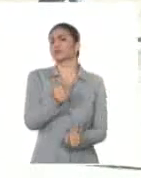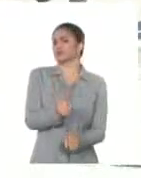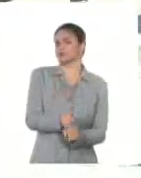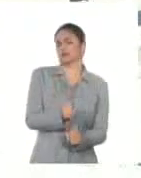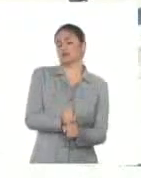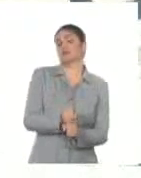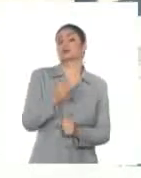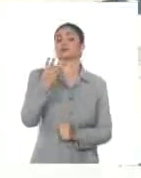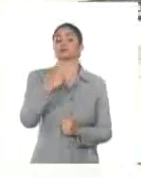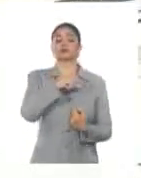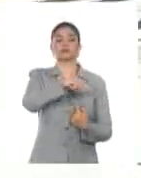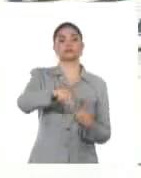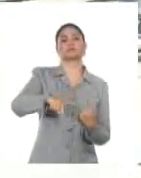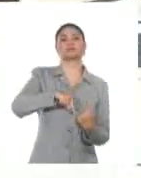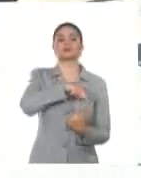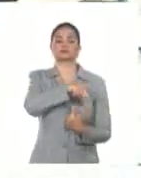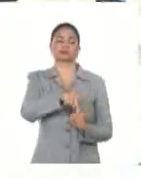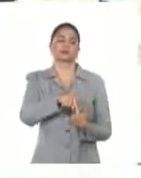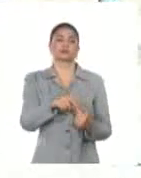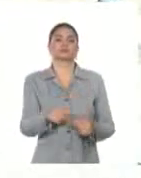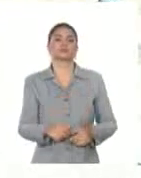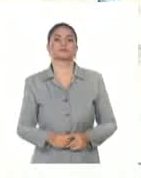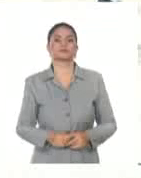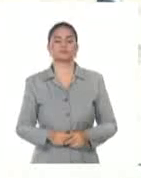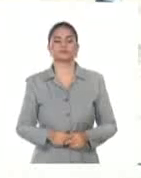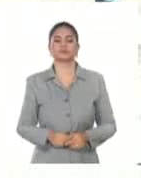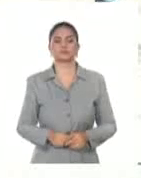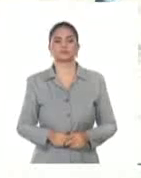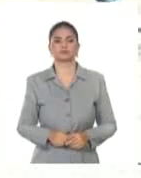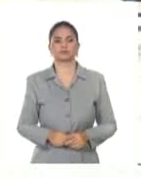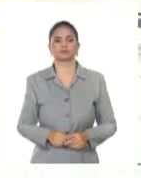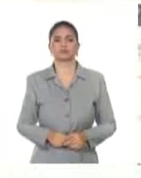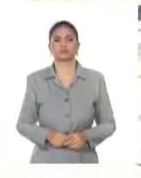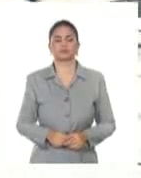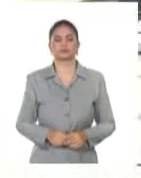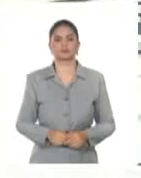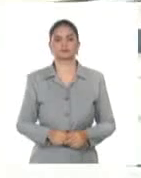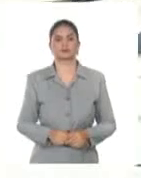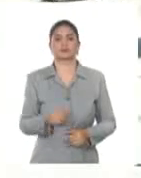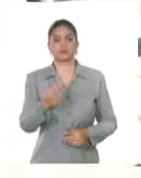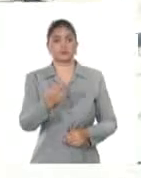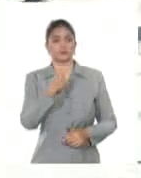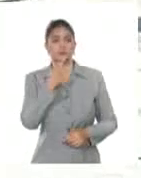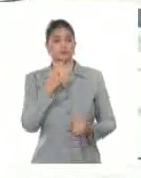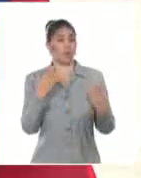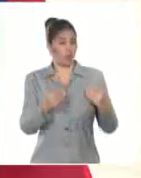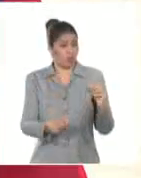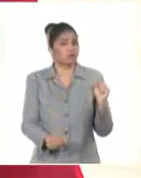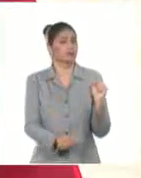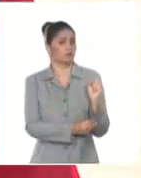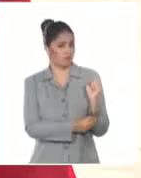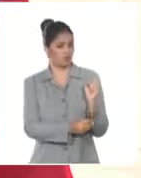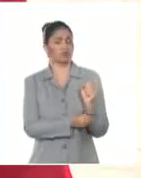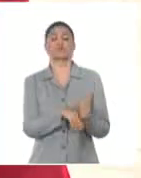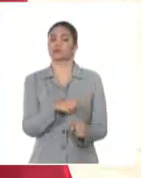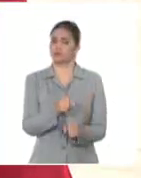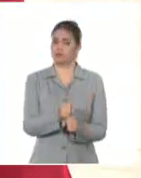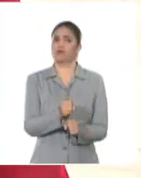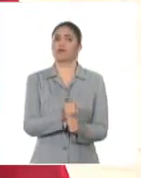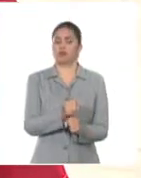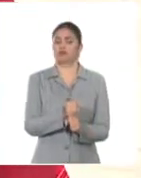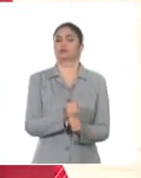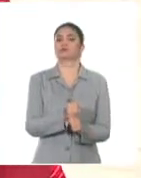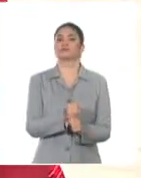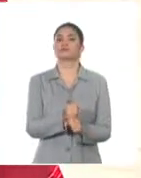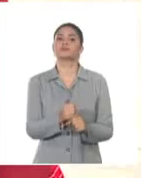tercera base, que es la base que más practicas? Sí, hemos ido trabajando muy duro en esa base porque es de las más difíciles, contactos